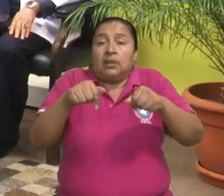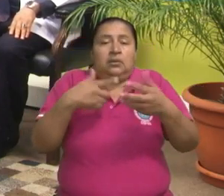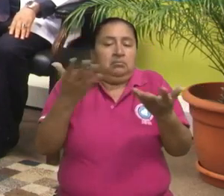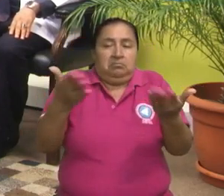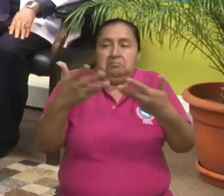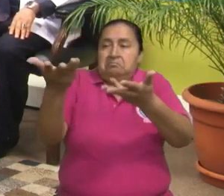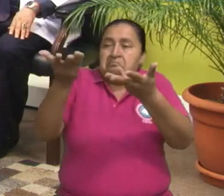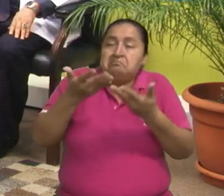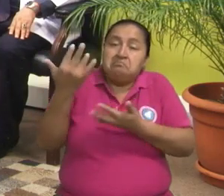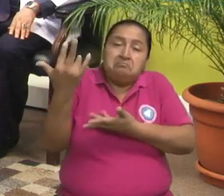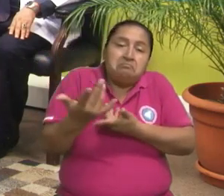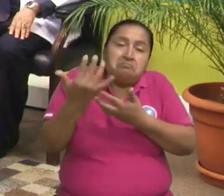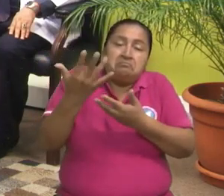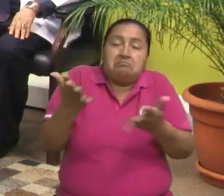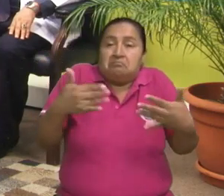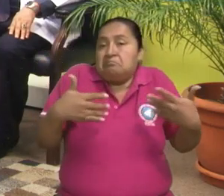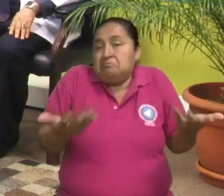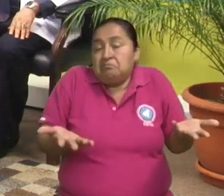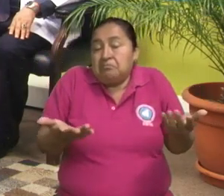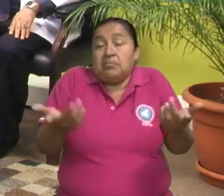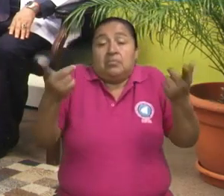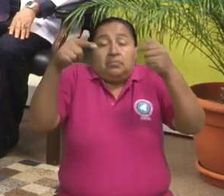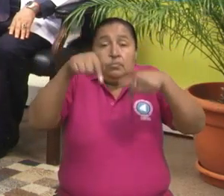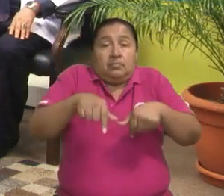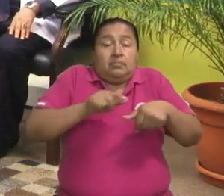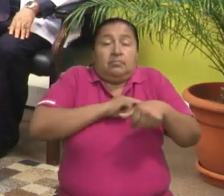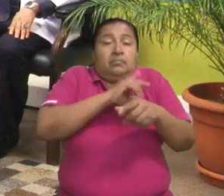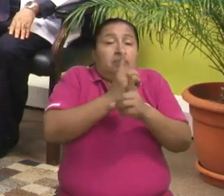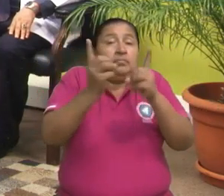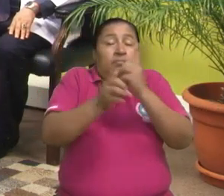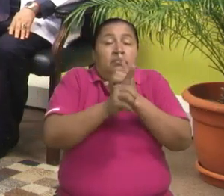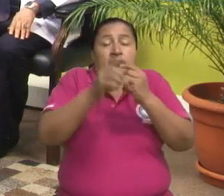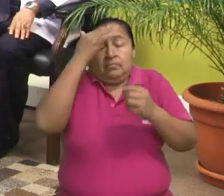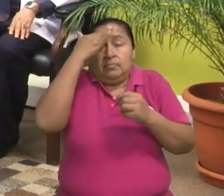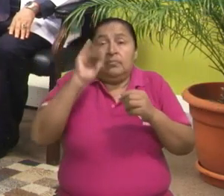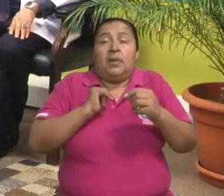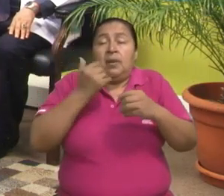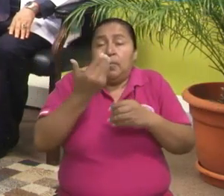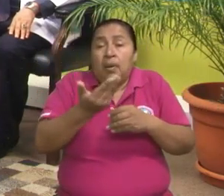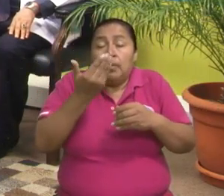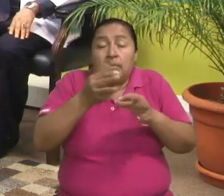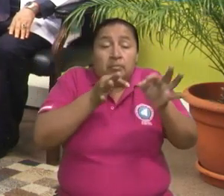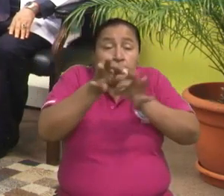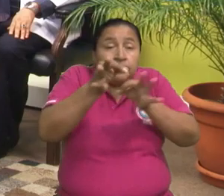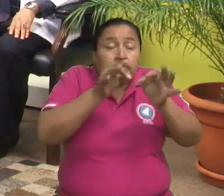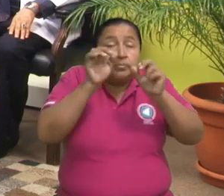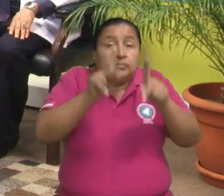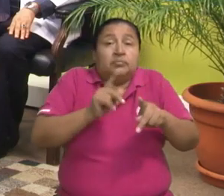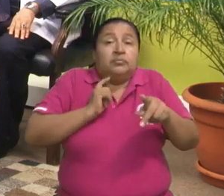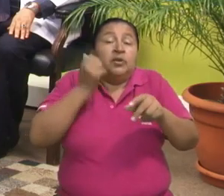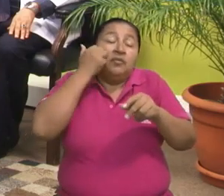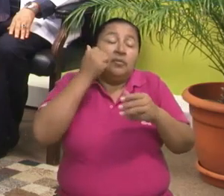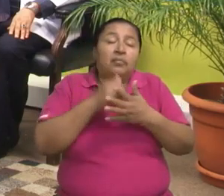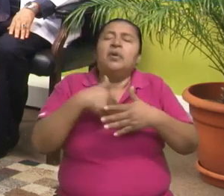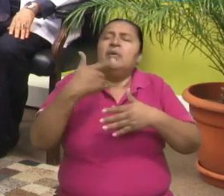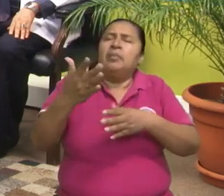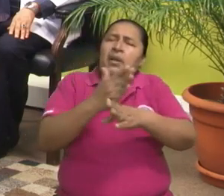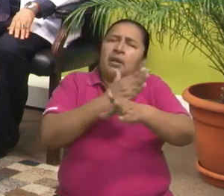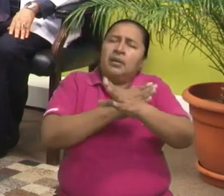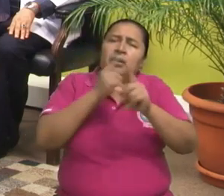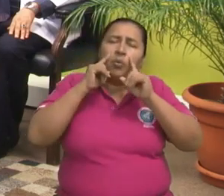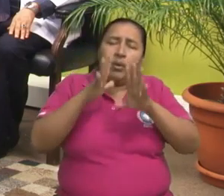van a llegar ve en esto en estos casos pues hay que saberlo medicar al paciente aquí para prevenir doctor